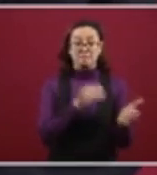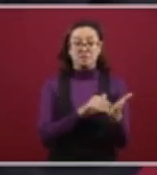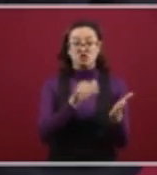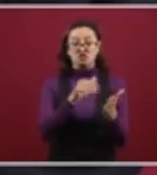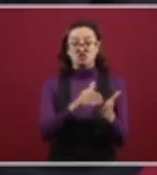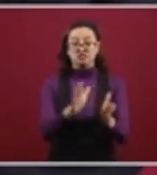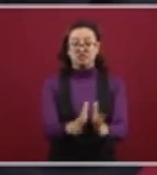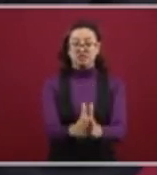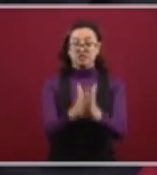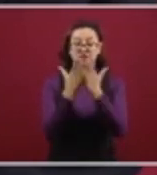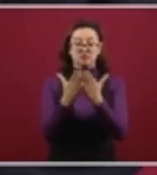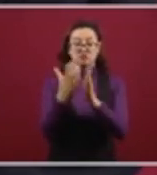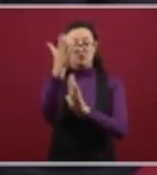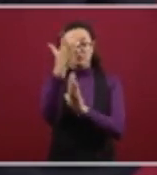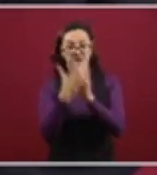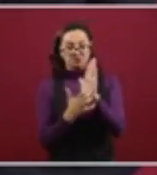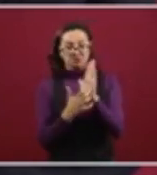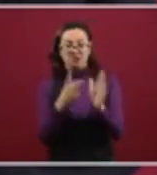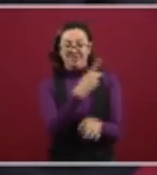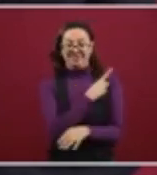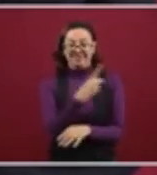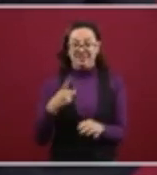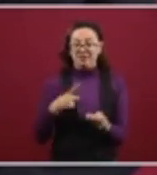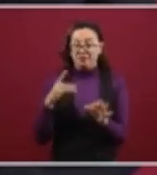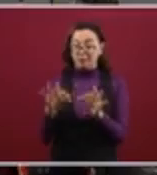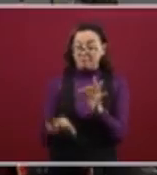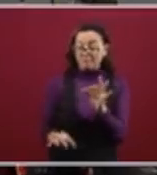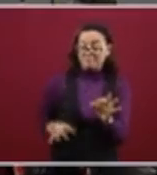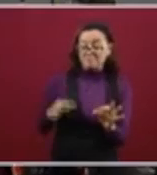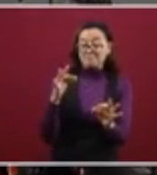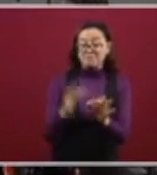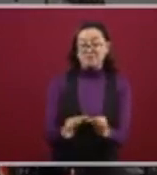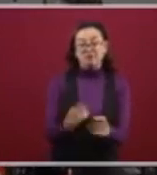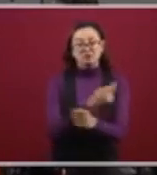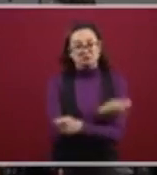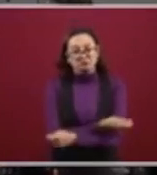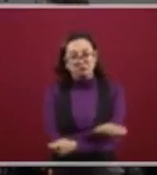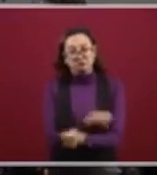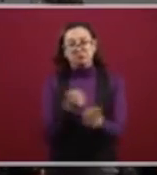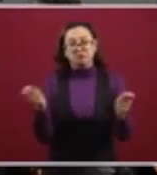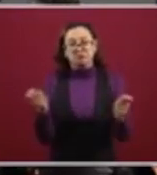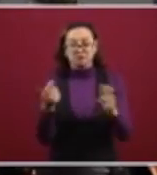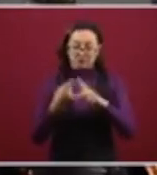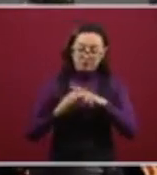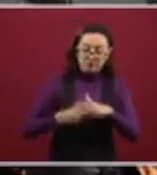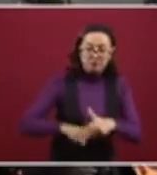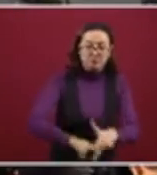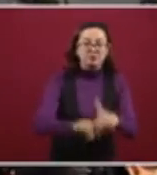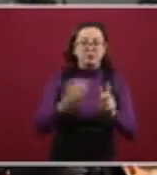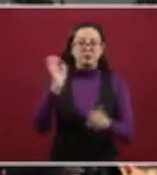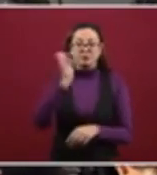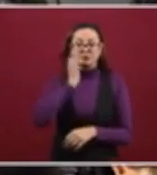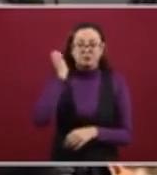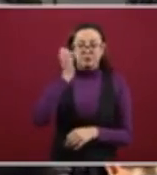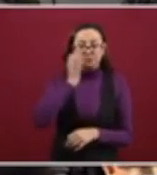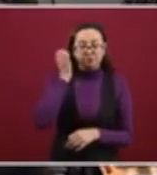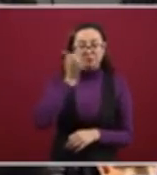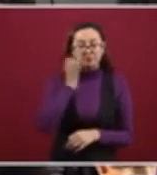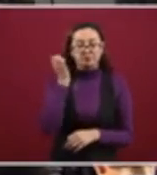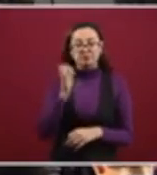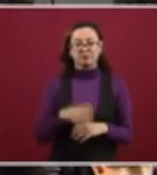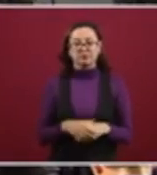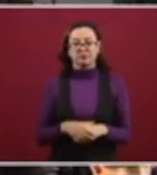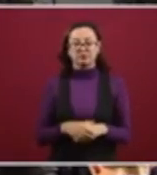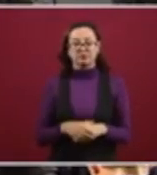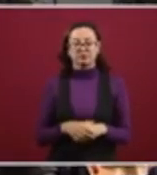millones de libros de texto que tienen que estar distribuidos en el inicio a clases del